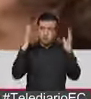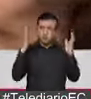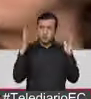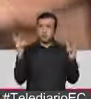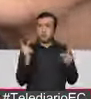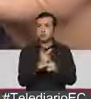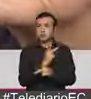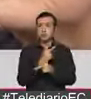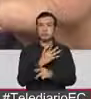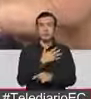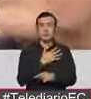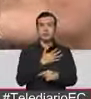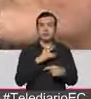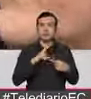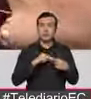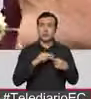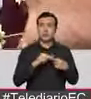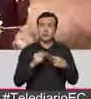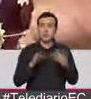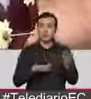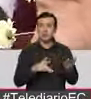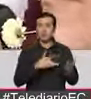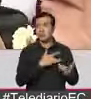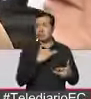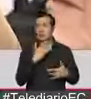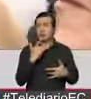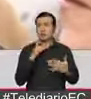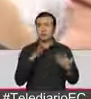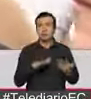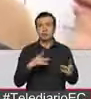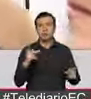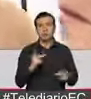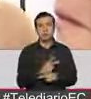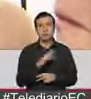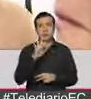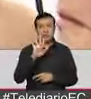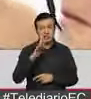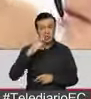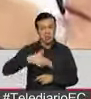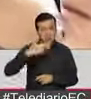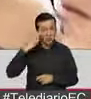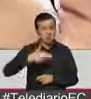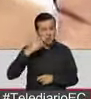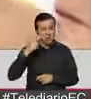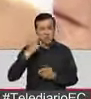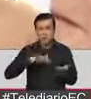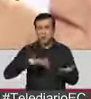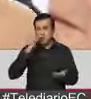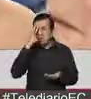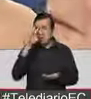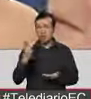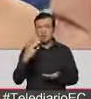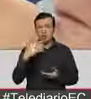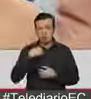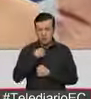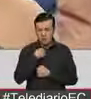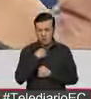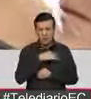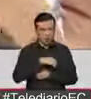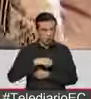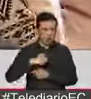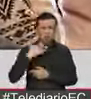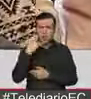con la muerte de nuestra prima en que pueden asesinada con cinco balazos por qué por robarle una cartera un